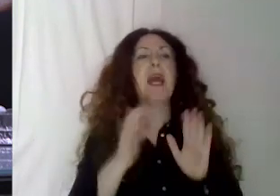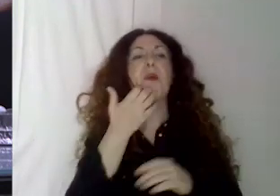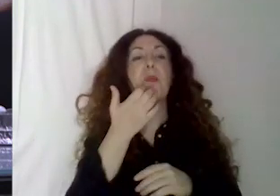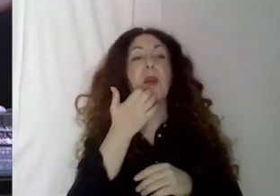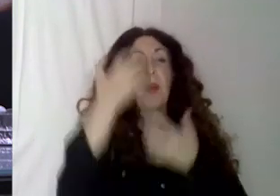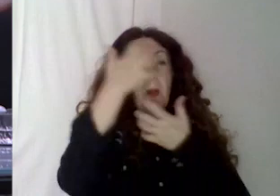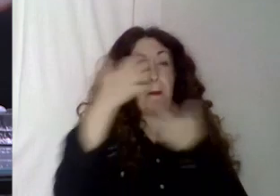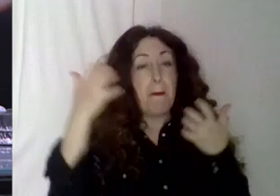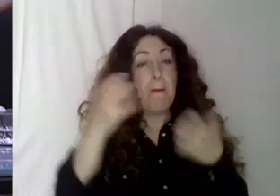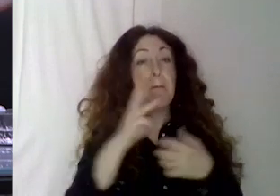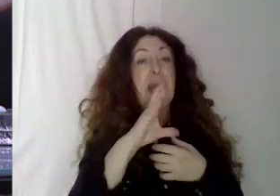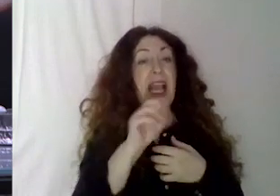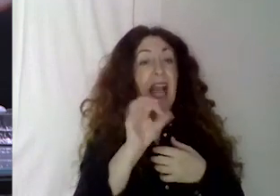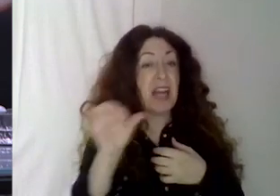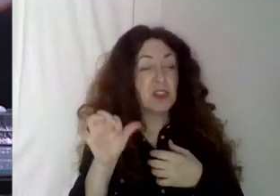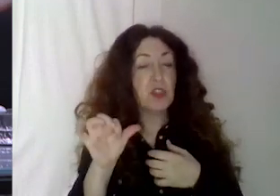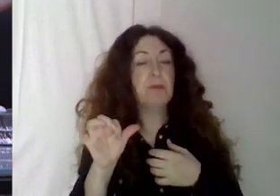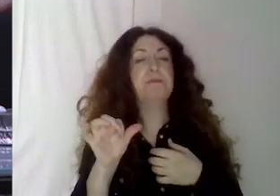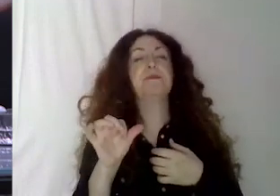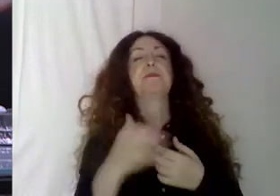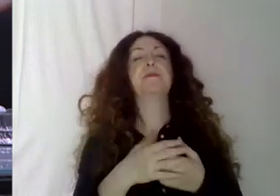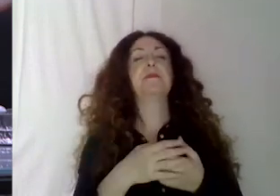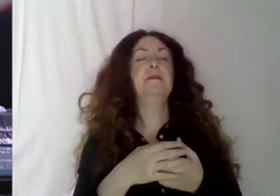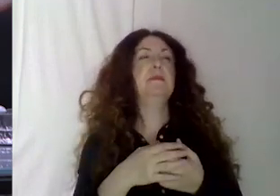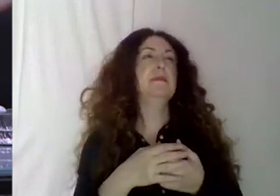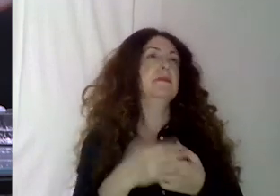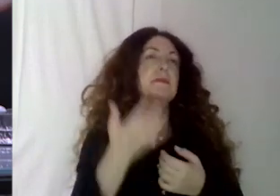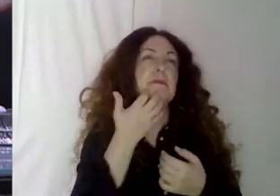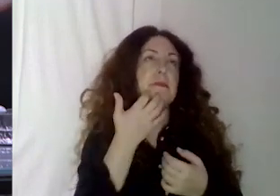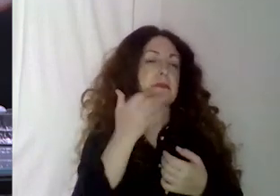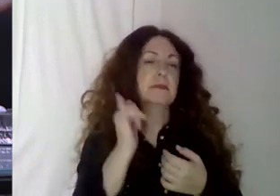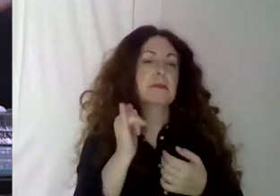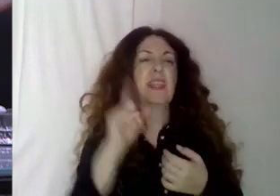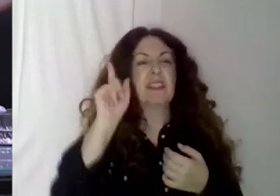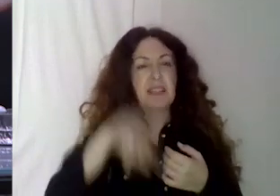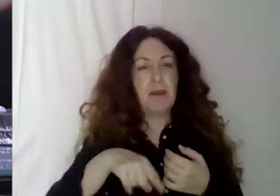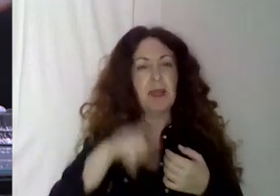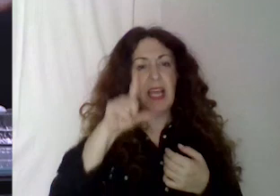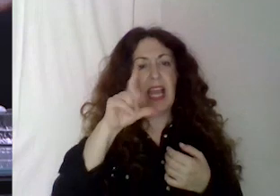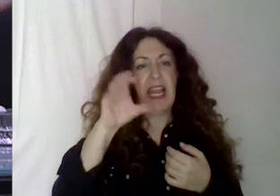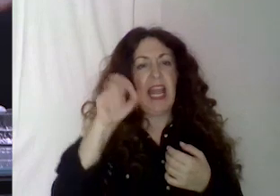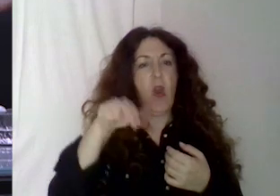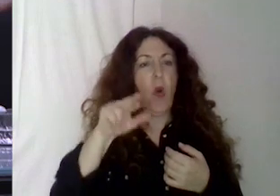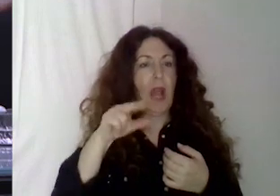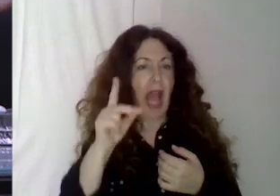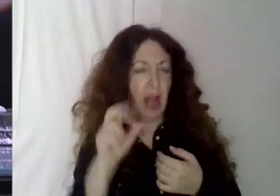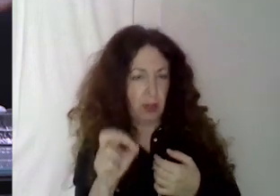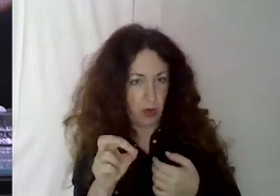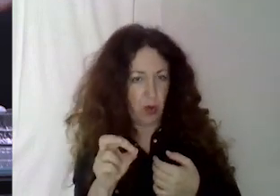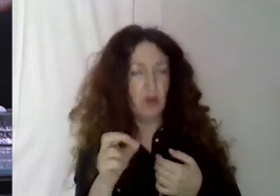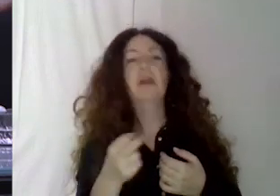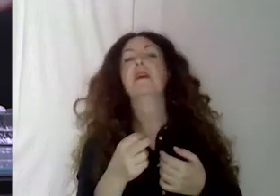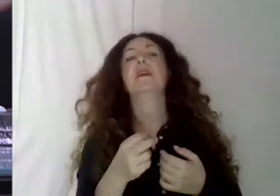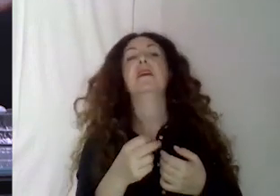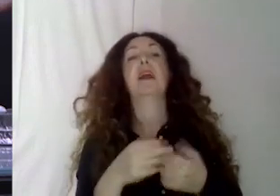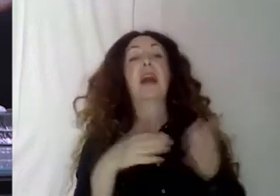cosas absolutamente fascinantes, extravagantes, lingüísticas, pensando que la diosa Mut es muta, pero claro, eso sería si